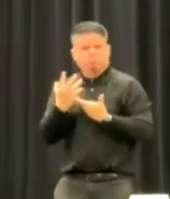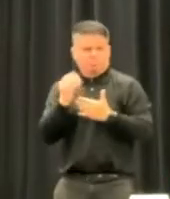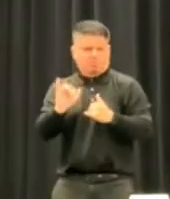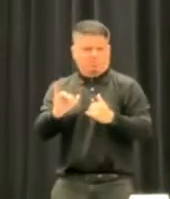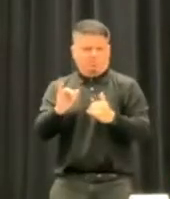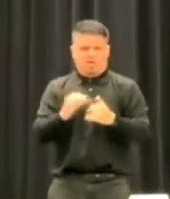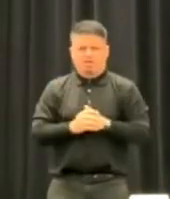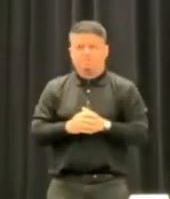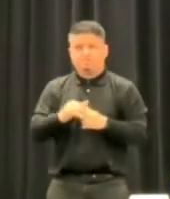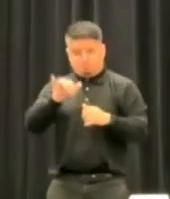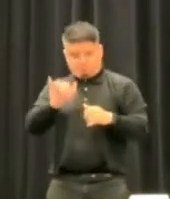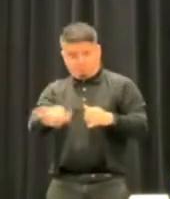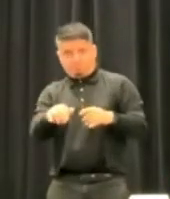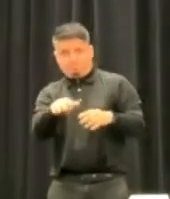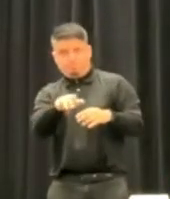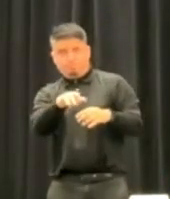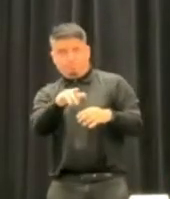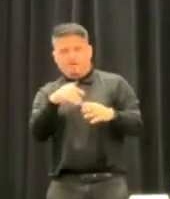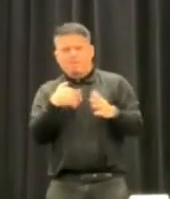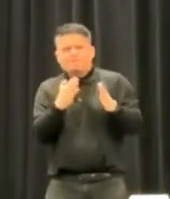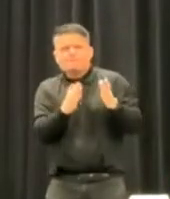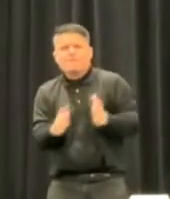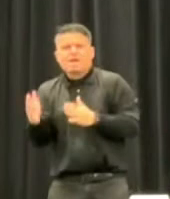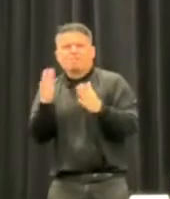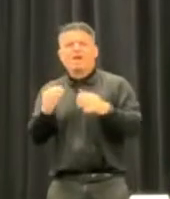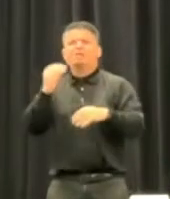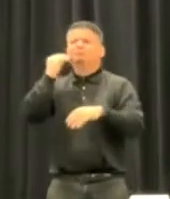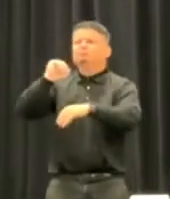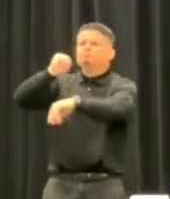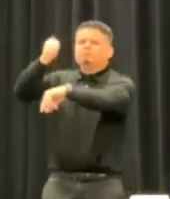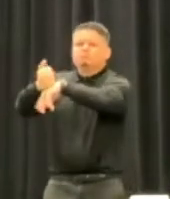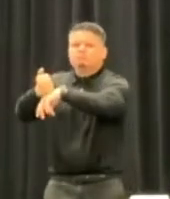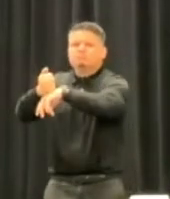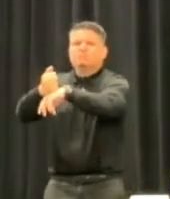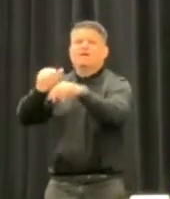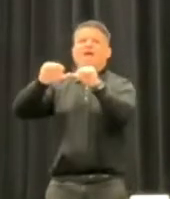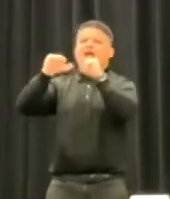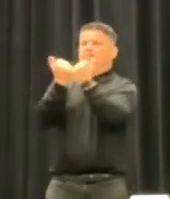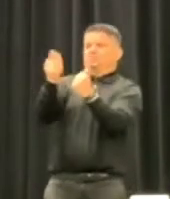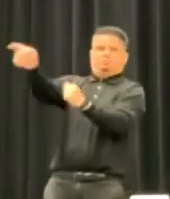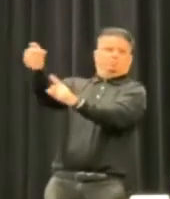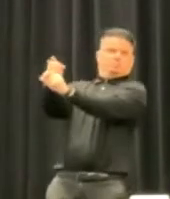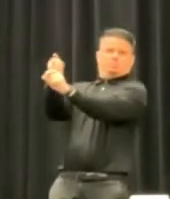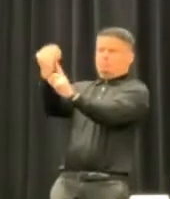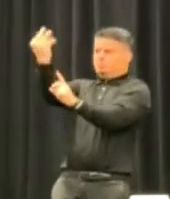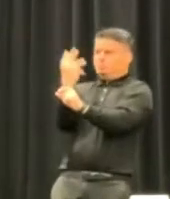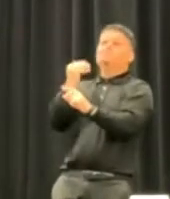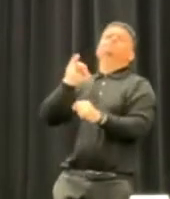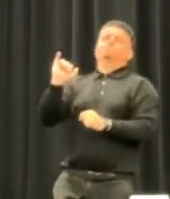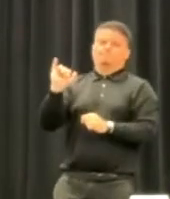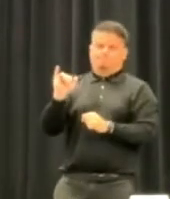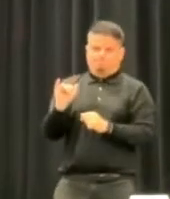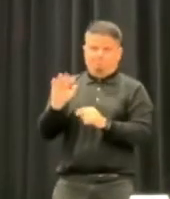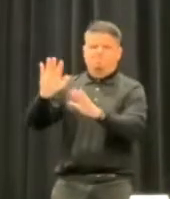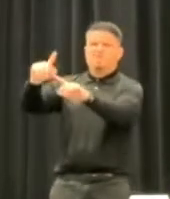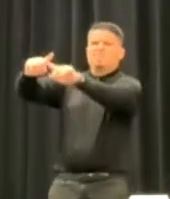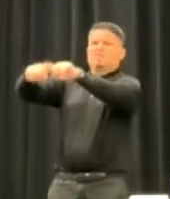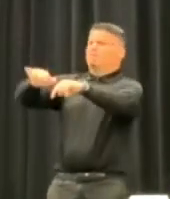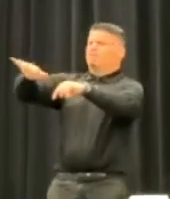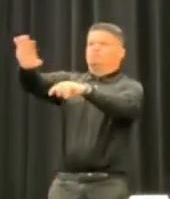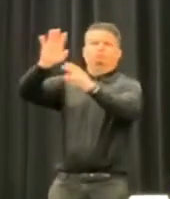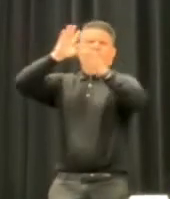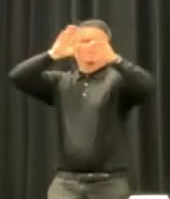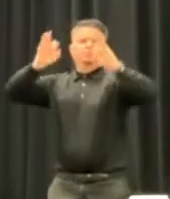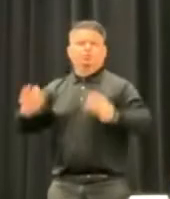estrategia la establece la propia agencia a base de sus necesidades y su realidad en términos de